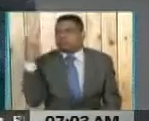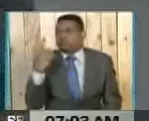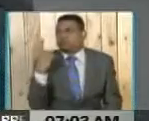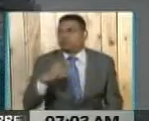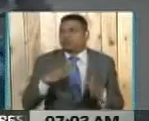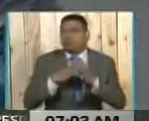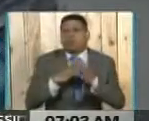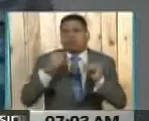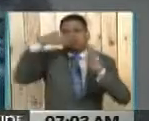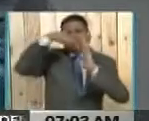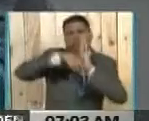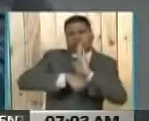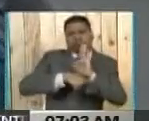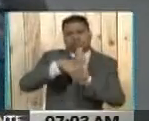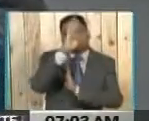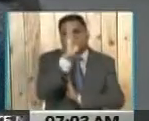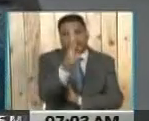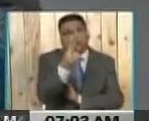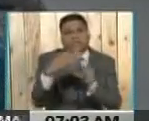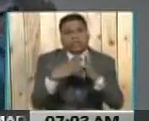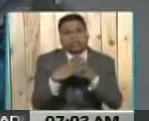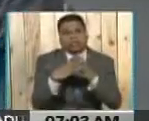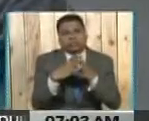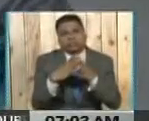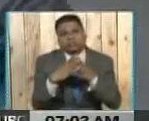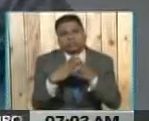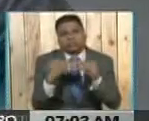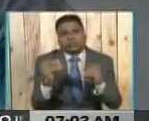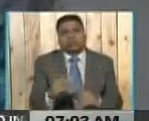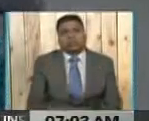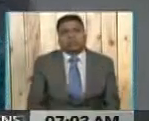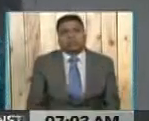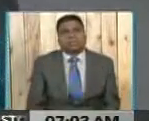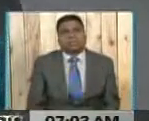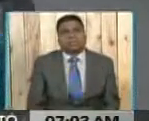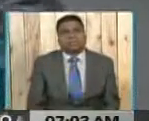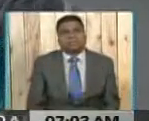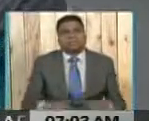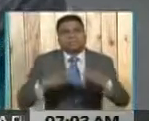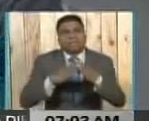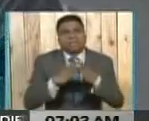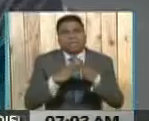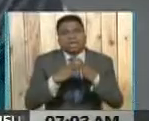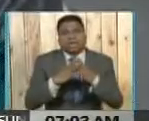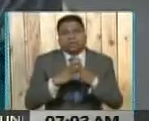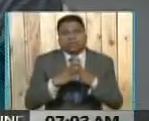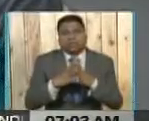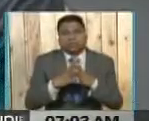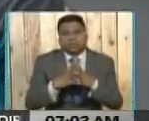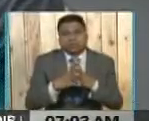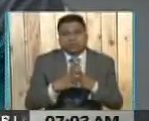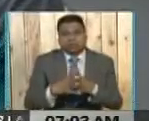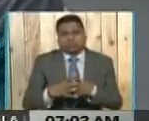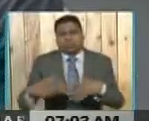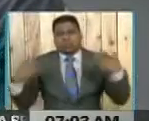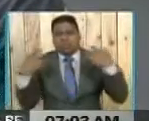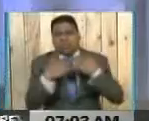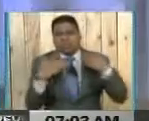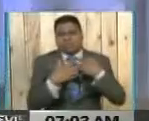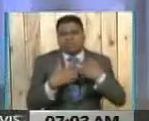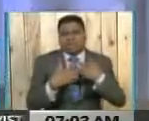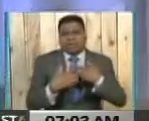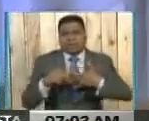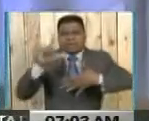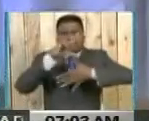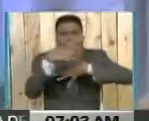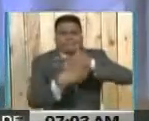profundo sentido de perspectiva, de epopeya continental, llamaría de alguna forma. Desde la llegada del